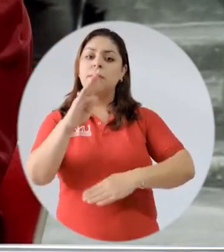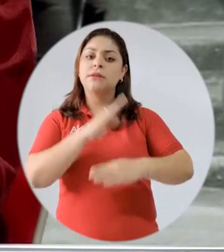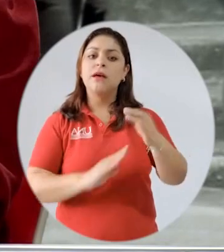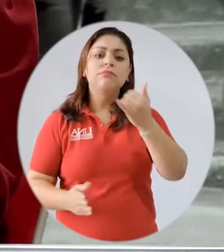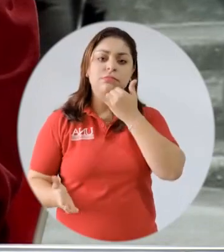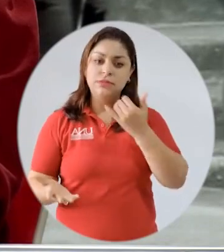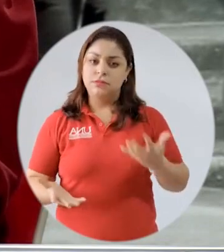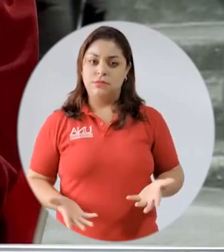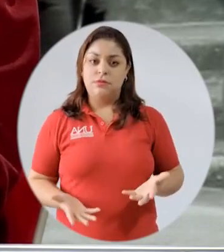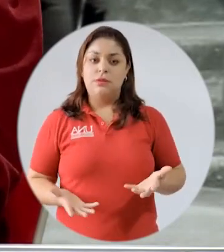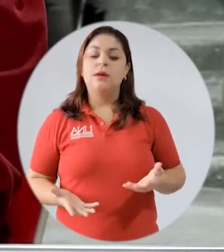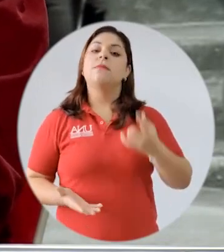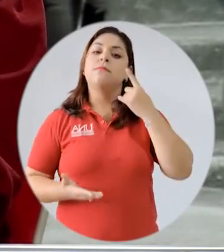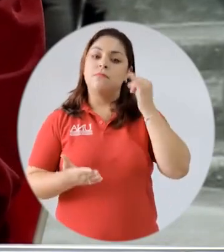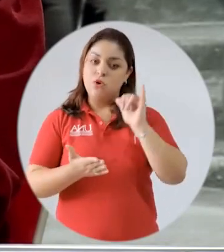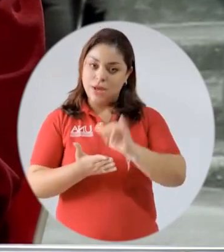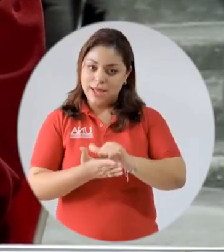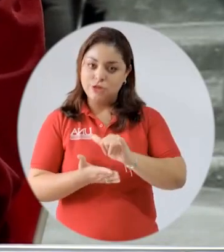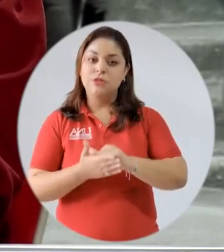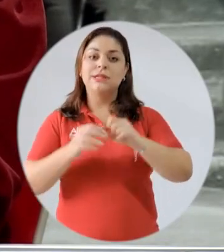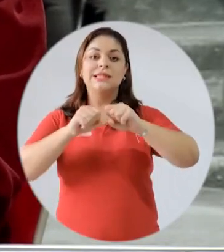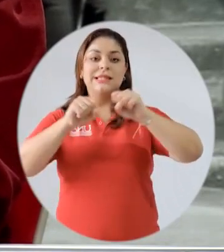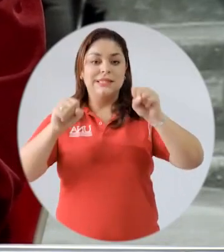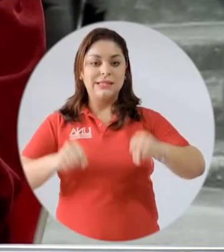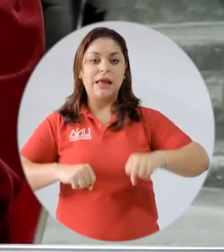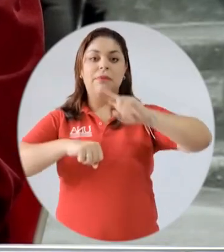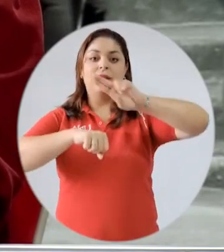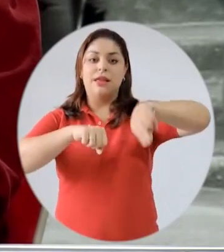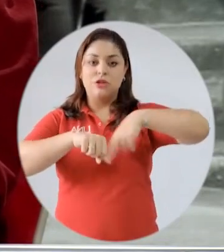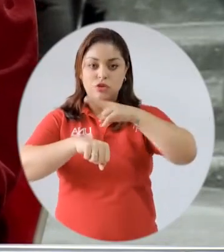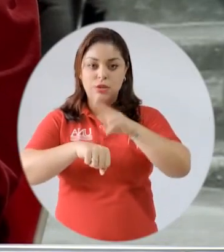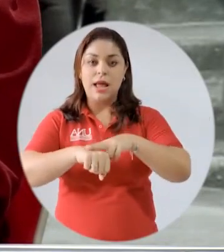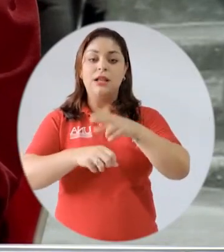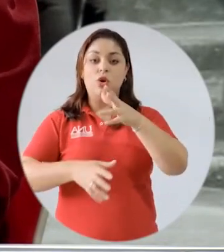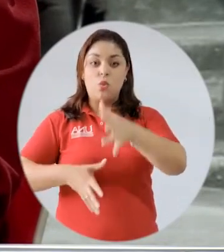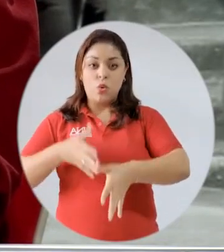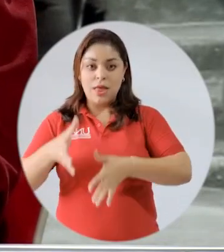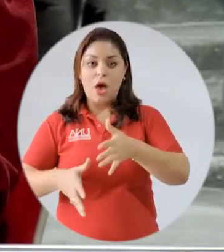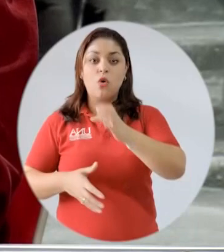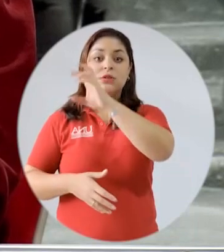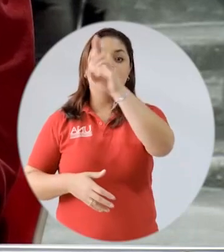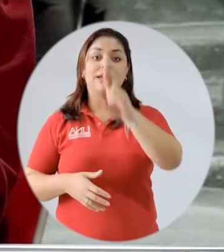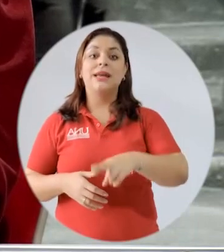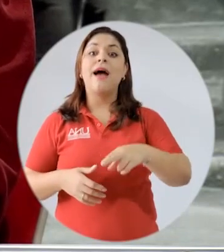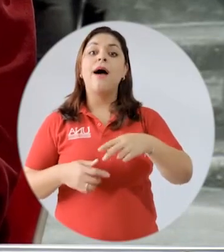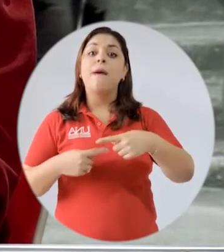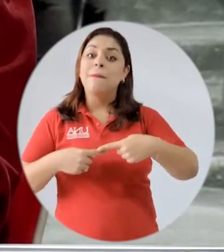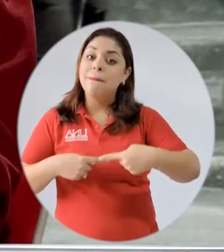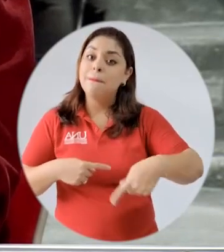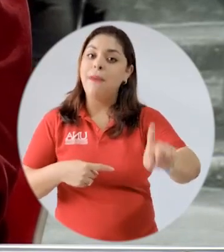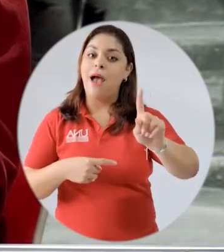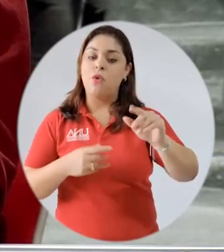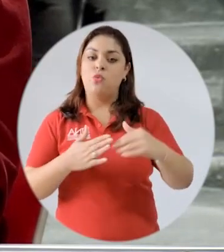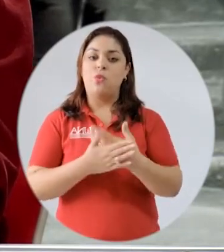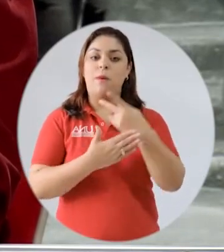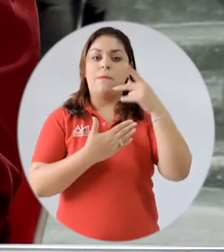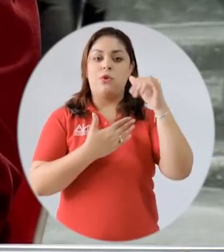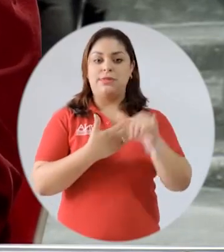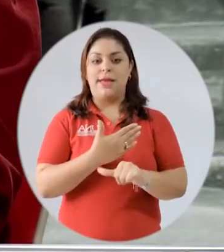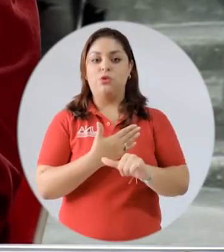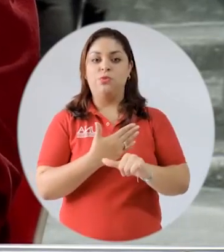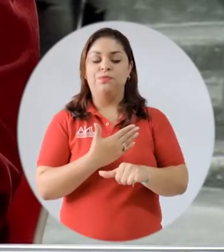ejemplo, un proyecto si se convierte en ley? Precisamente mencionando lo que dice doña Irma, nosotros estamos desarrollando a